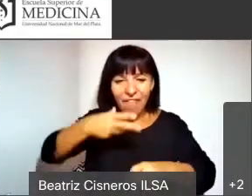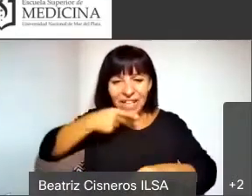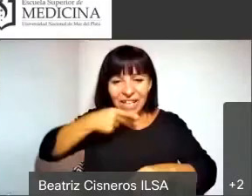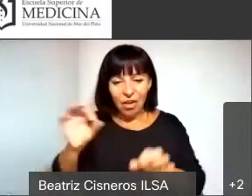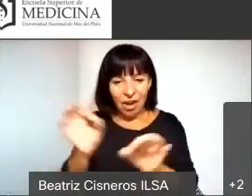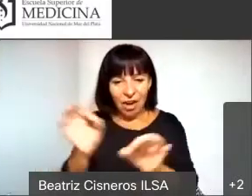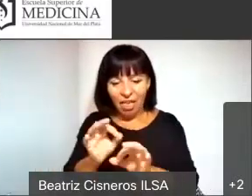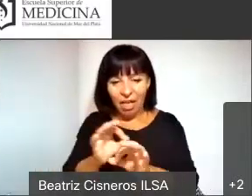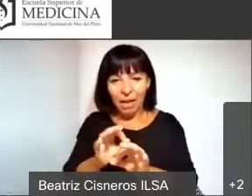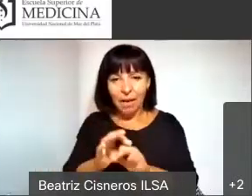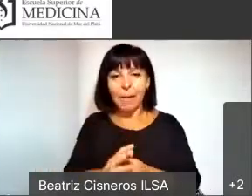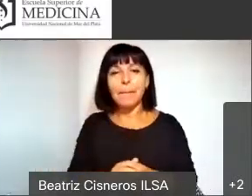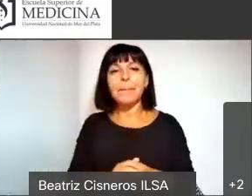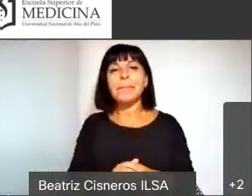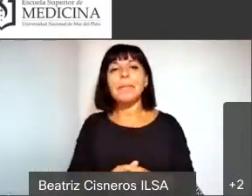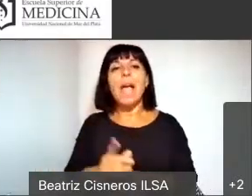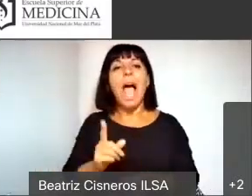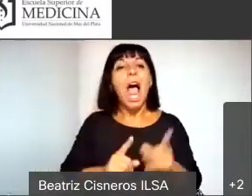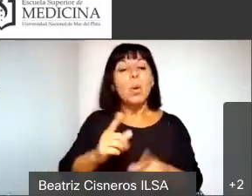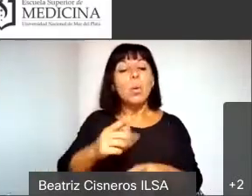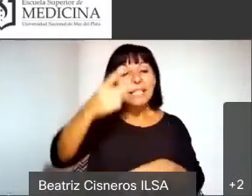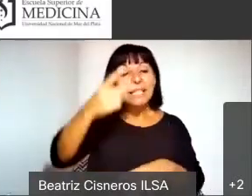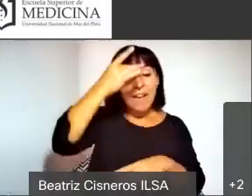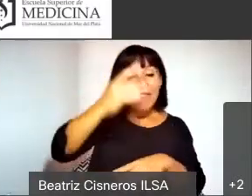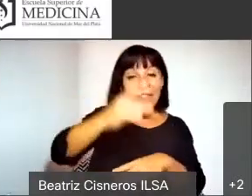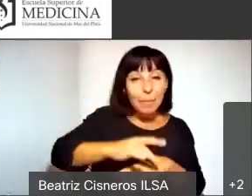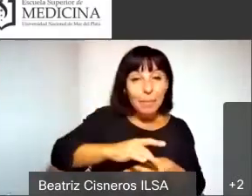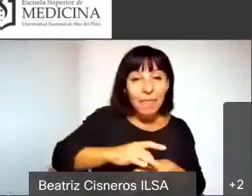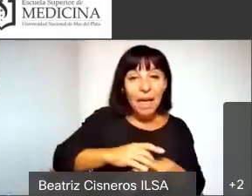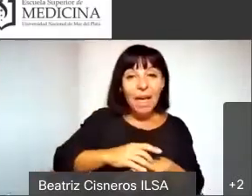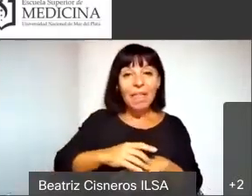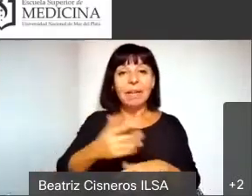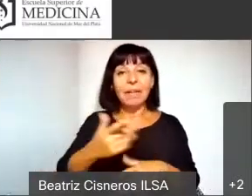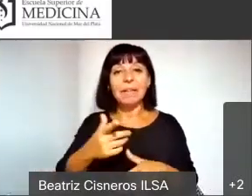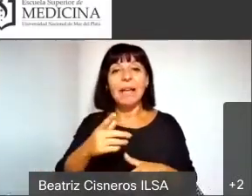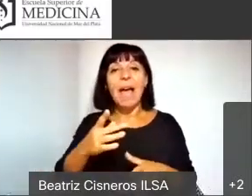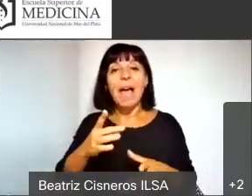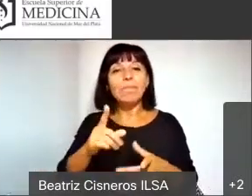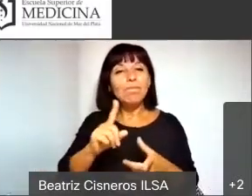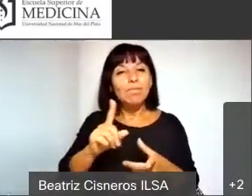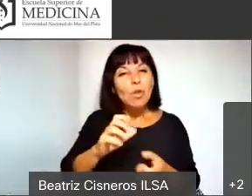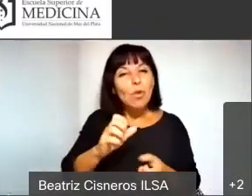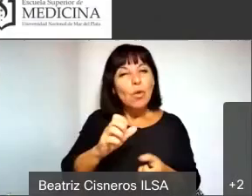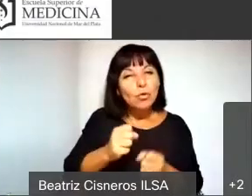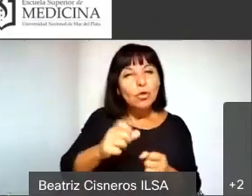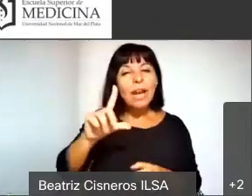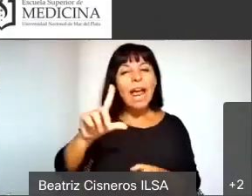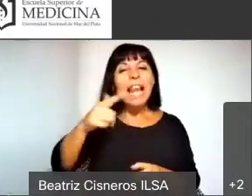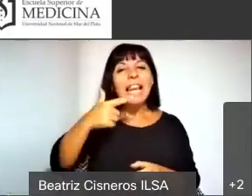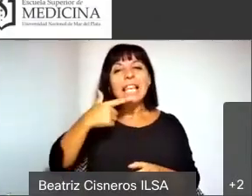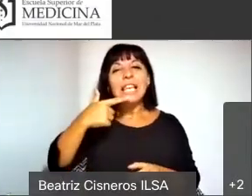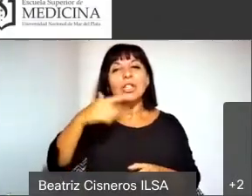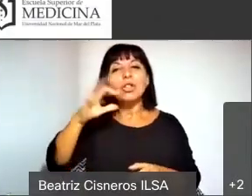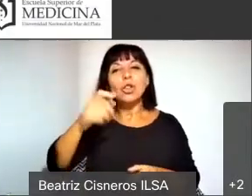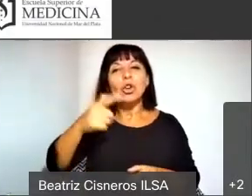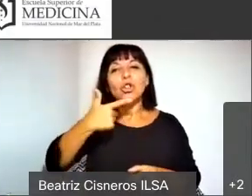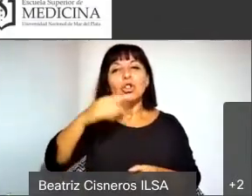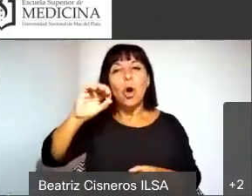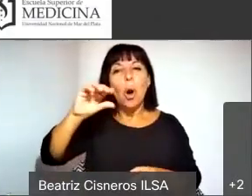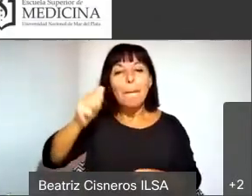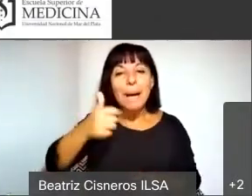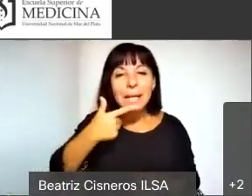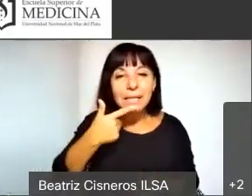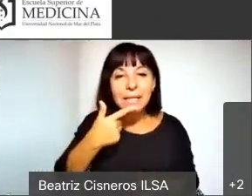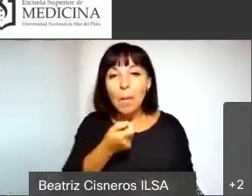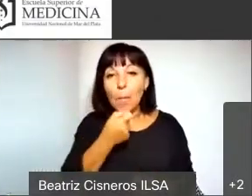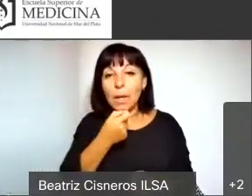Hay algunos problemas, algunas enfermedades que tienen que ver con la disfuncionalidad de los lisosomas. Por ejemplo, la enfermedad